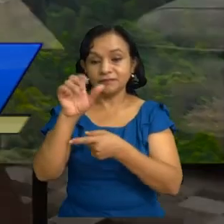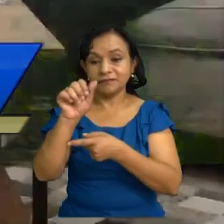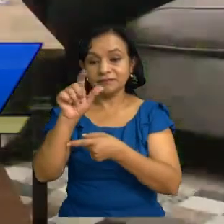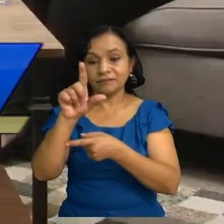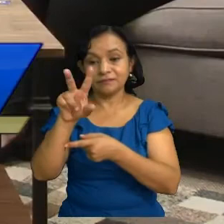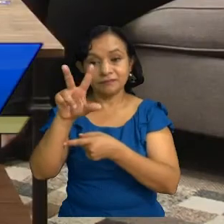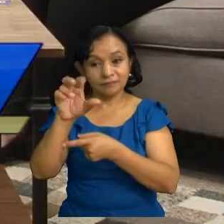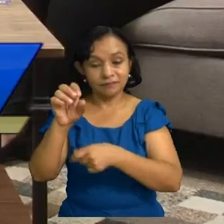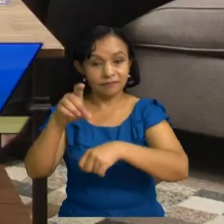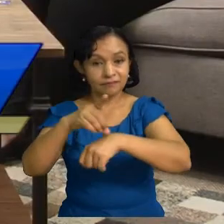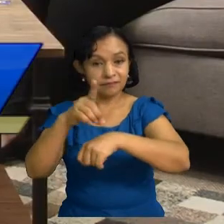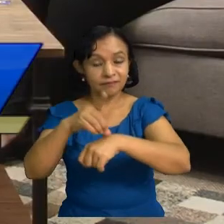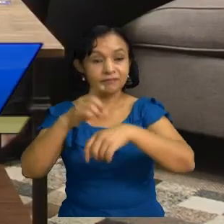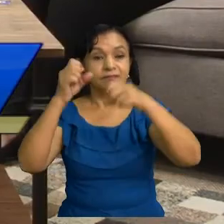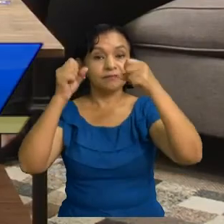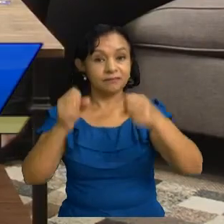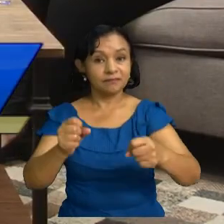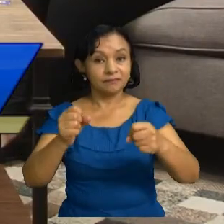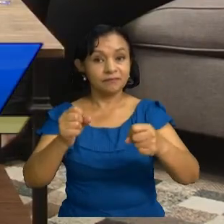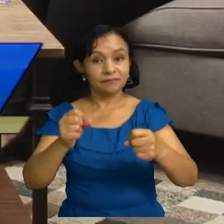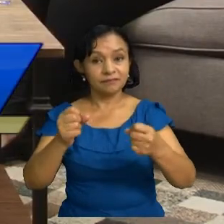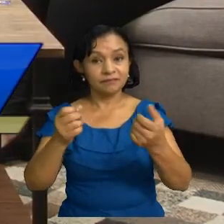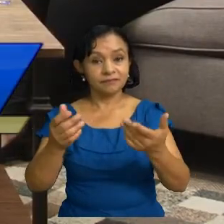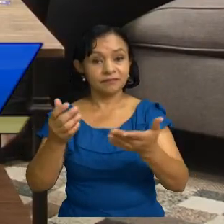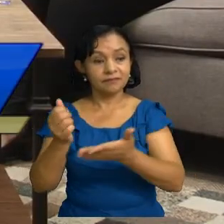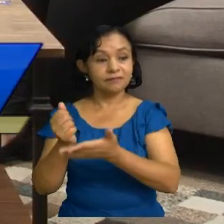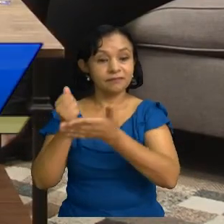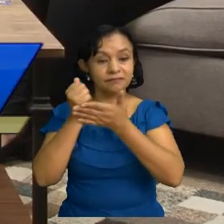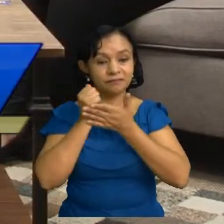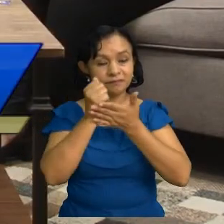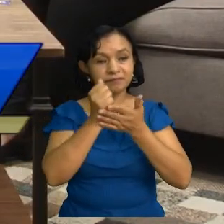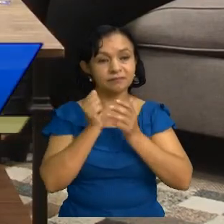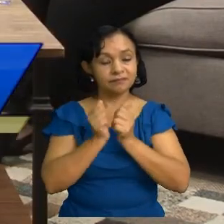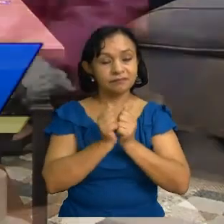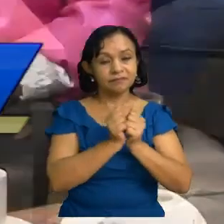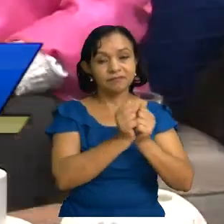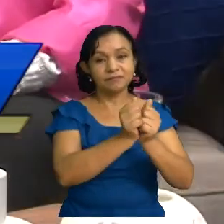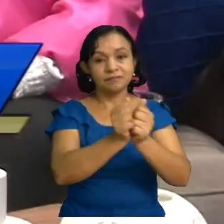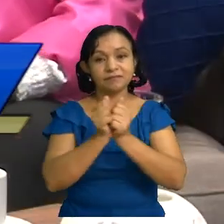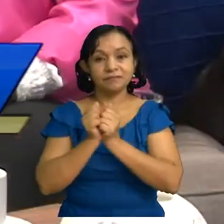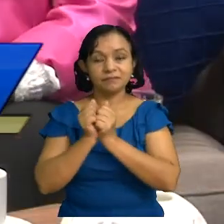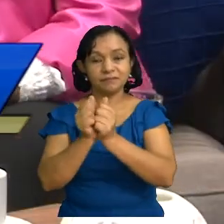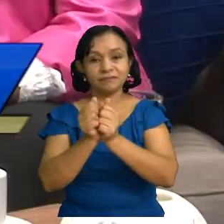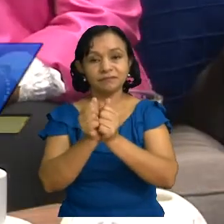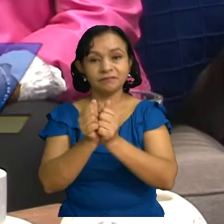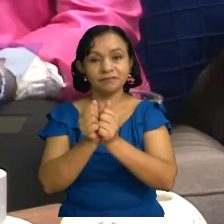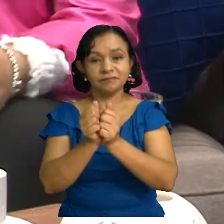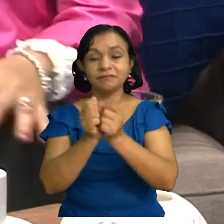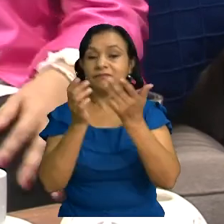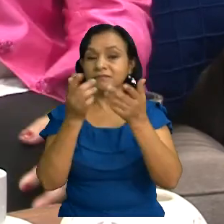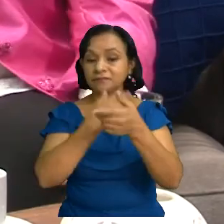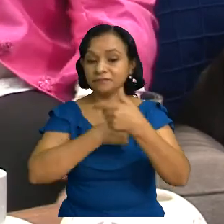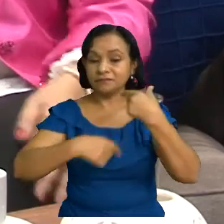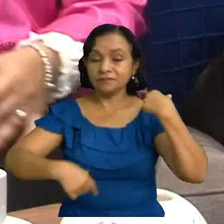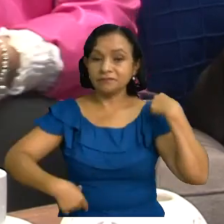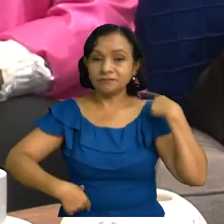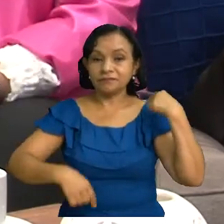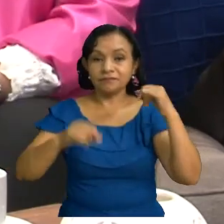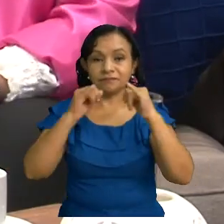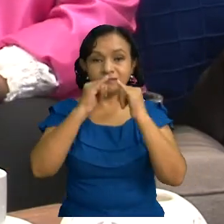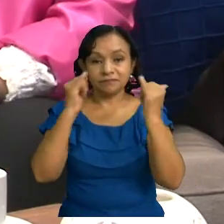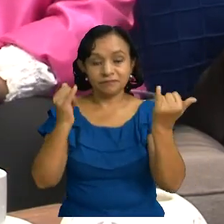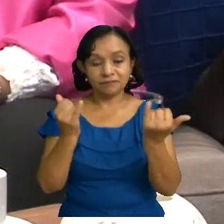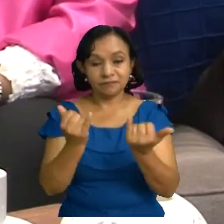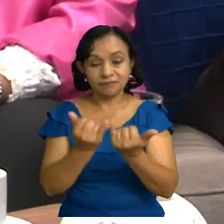es un doctor verdad él ya nos estaba acompañando el eje el presi copresidente del panel intergubernamental